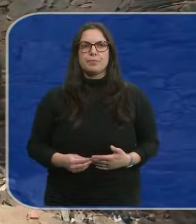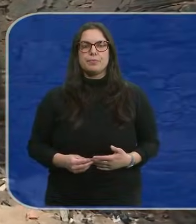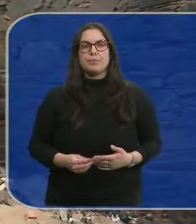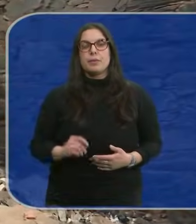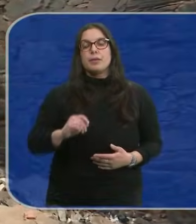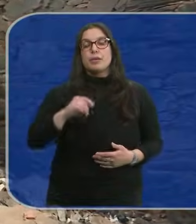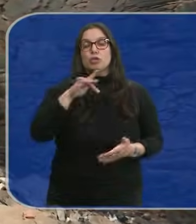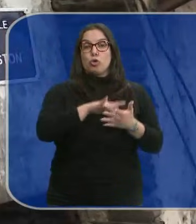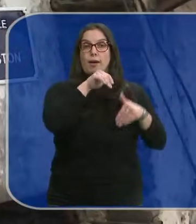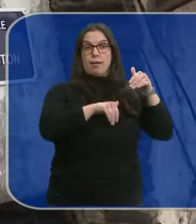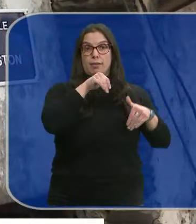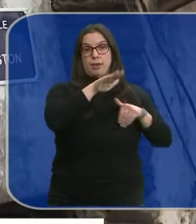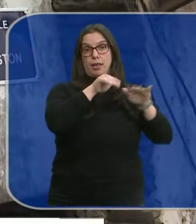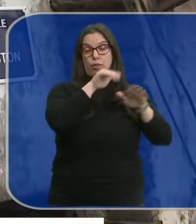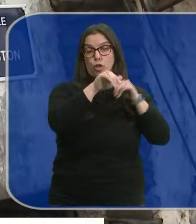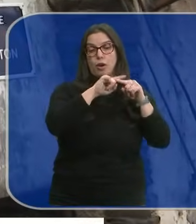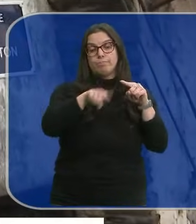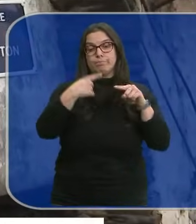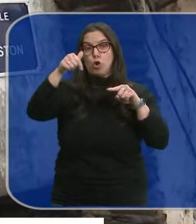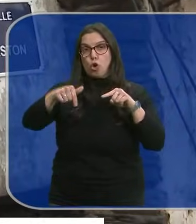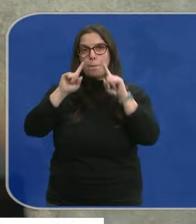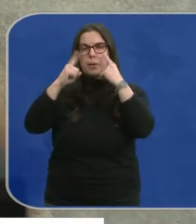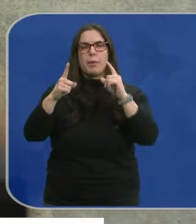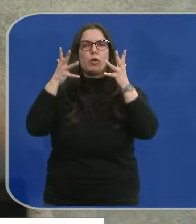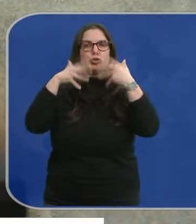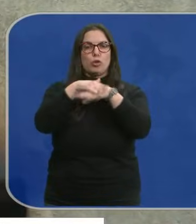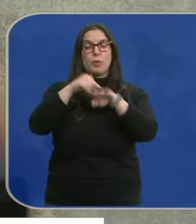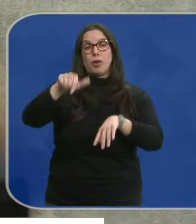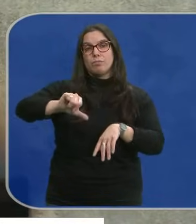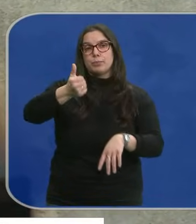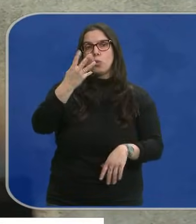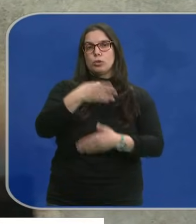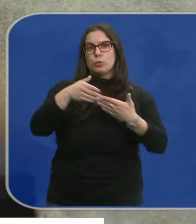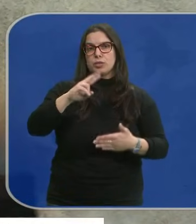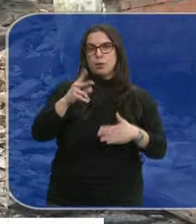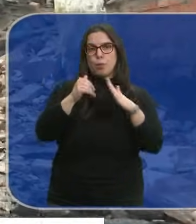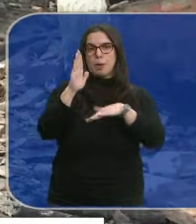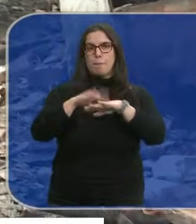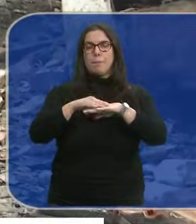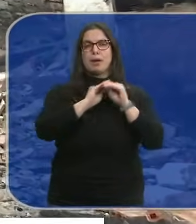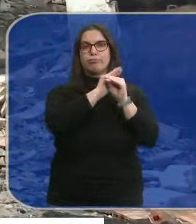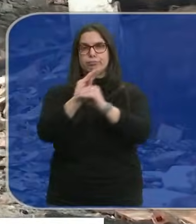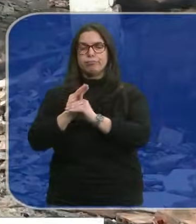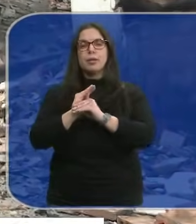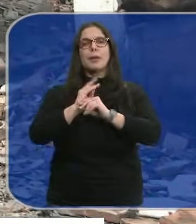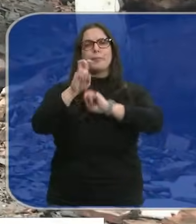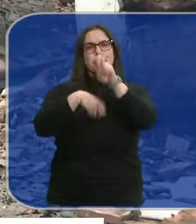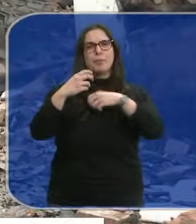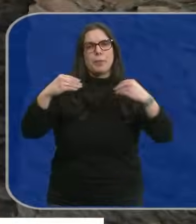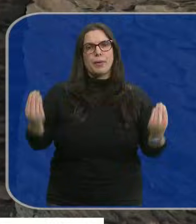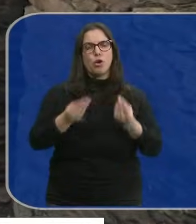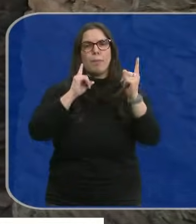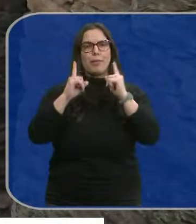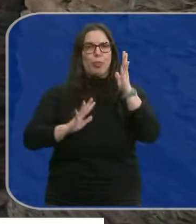Primer Consejo de Gobierno desde el anuncio de la convocatoria electoral. En él la Junta ha aprobado más de 4 millones de euros para actuaciones de mejora, restauración